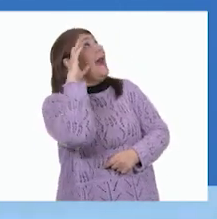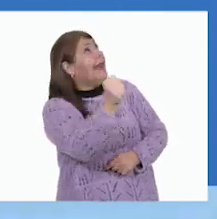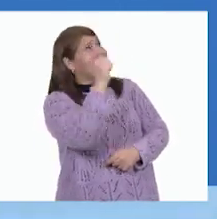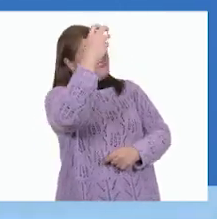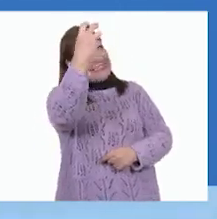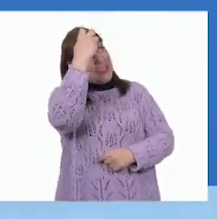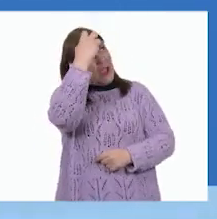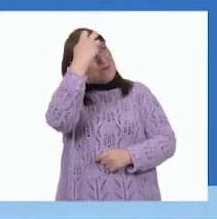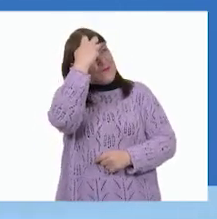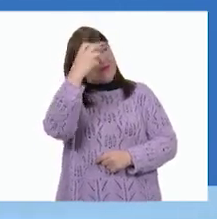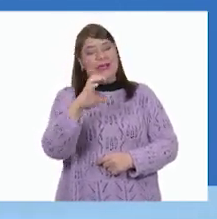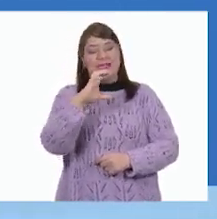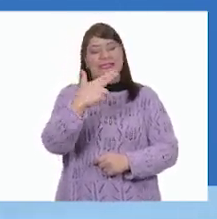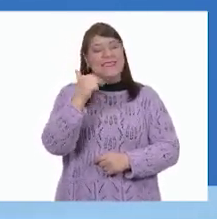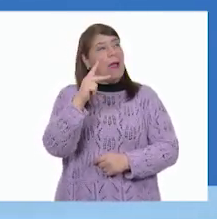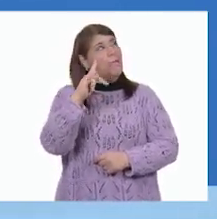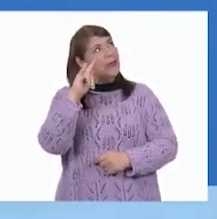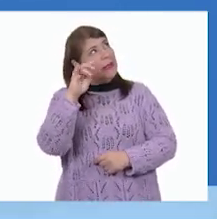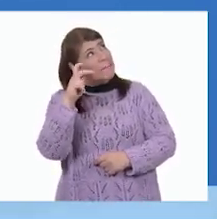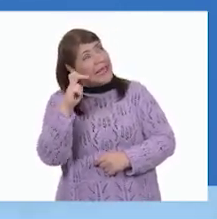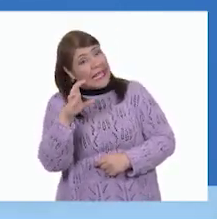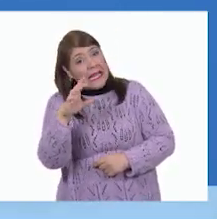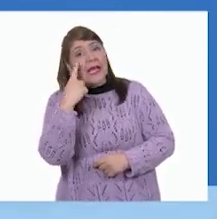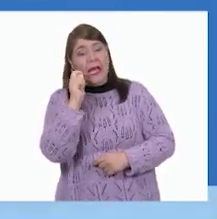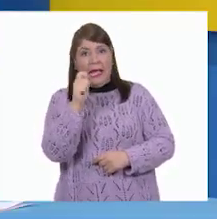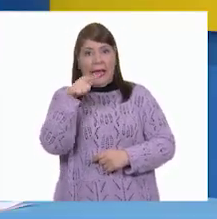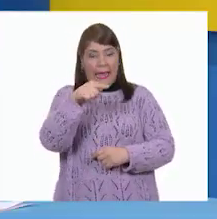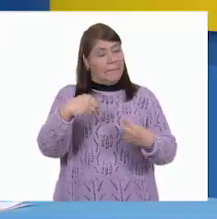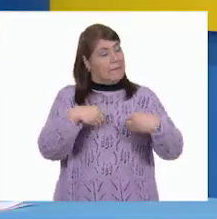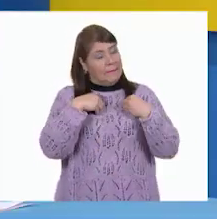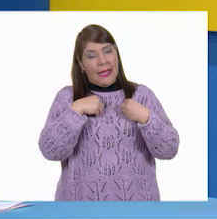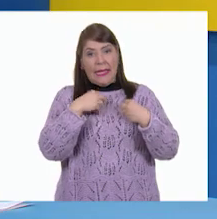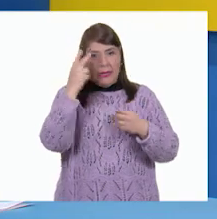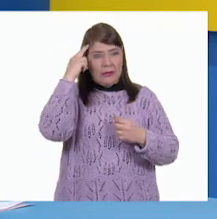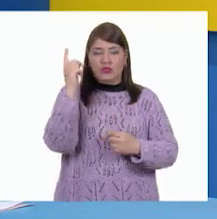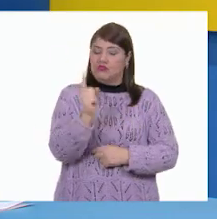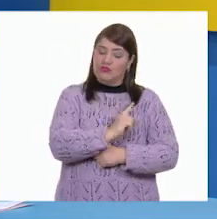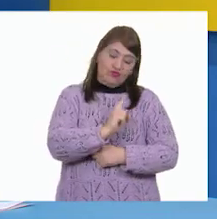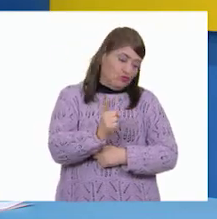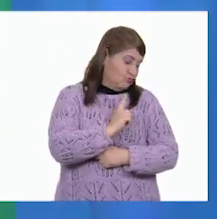¡Chapultepec! Porque ahí es donde vivía Porfirio Díaz. Casi, pero no, Ton.